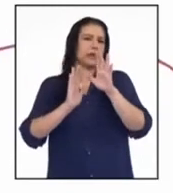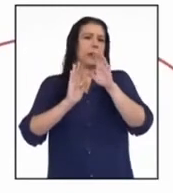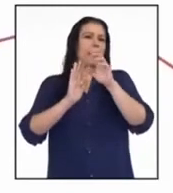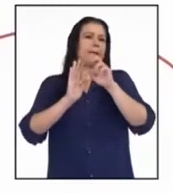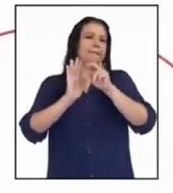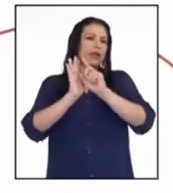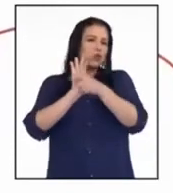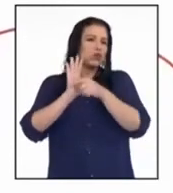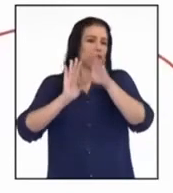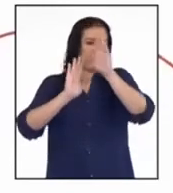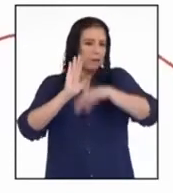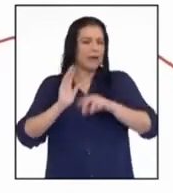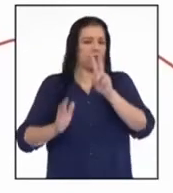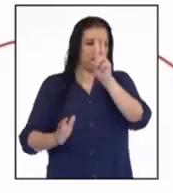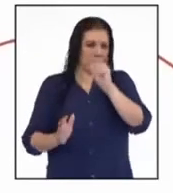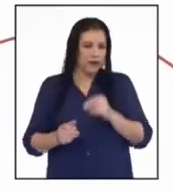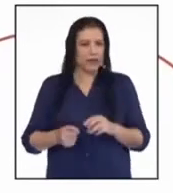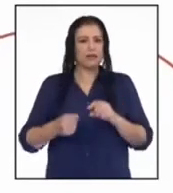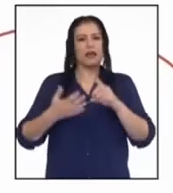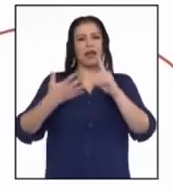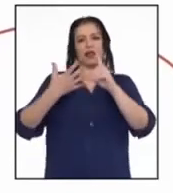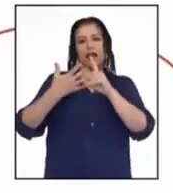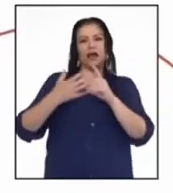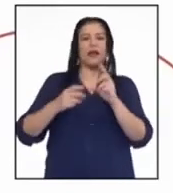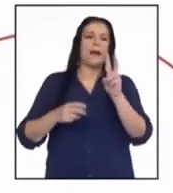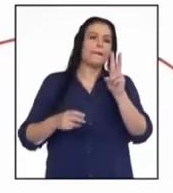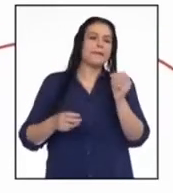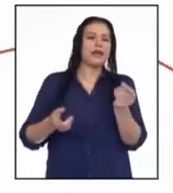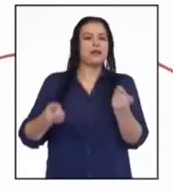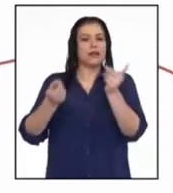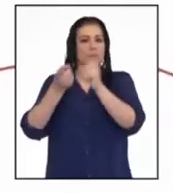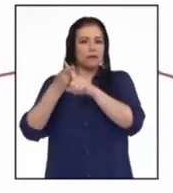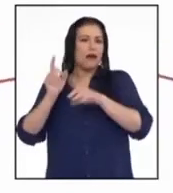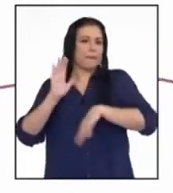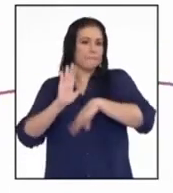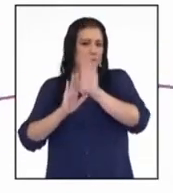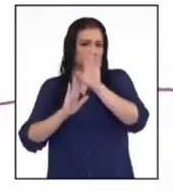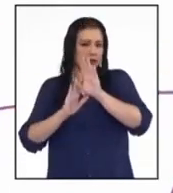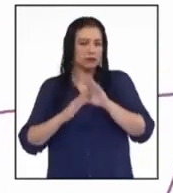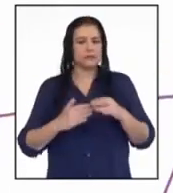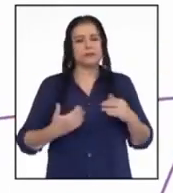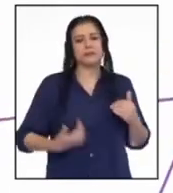20 minutos. D, de 20 minutos a más.